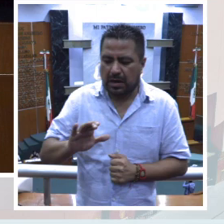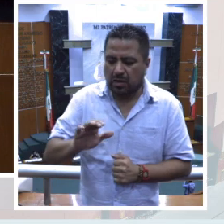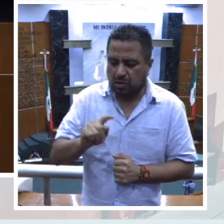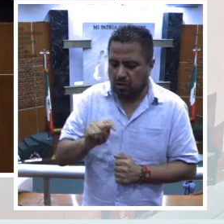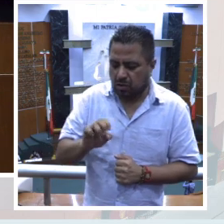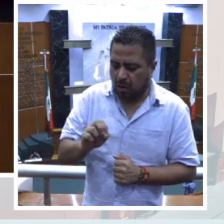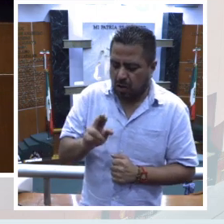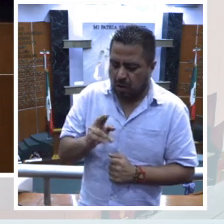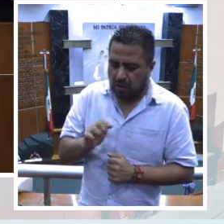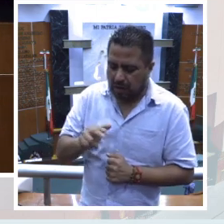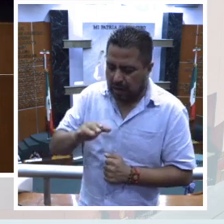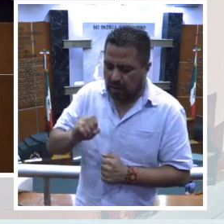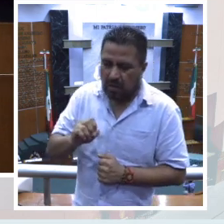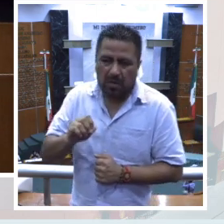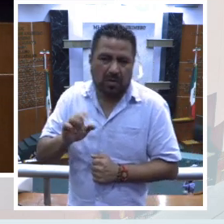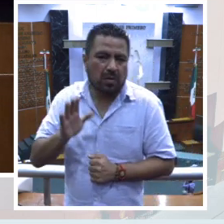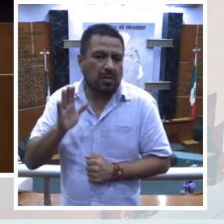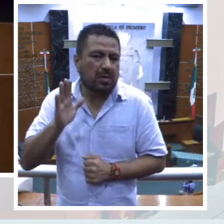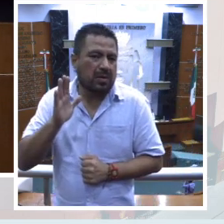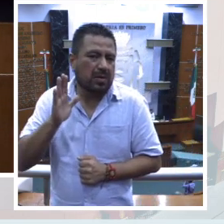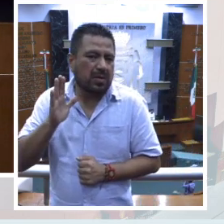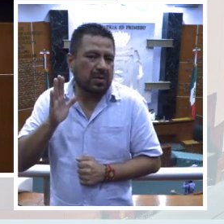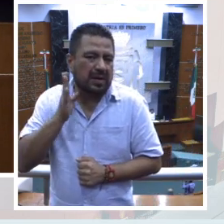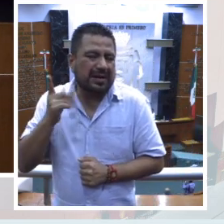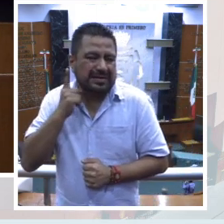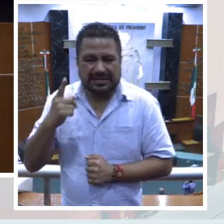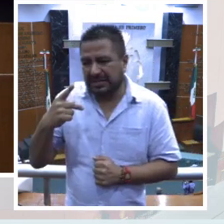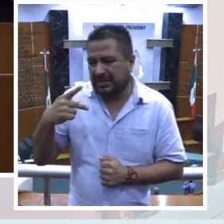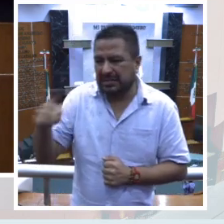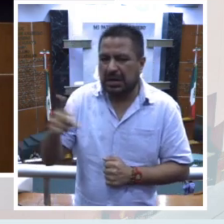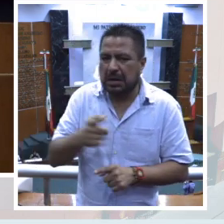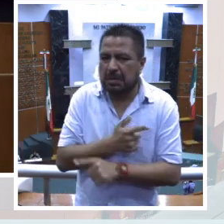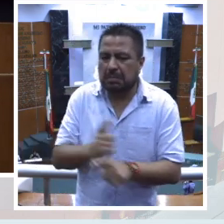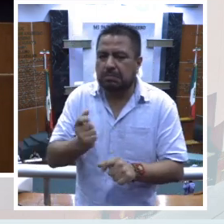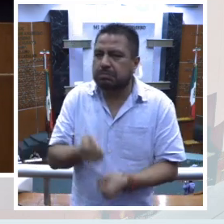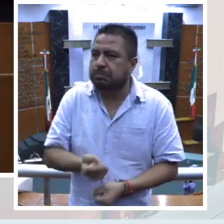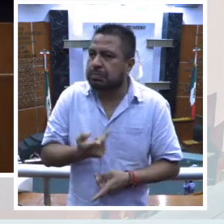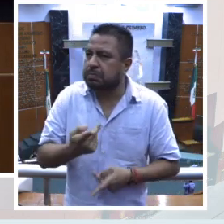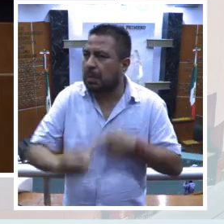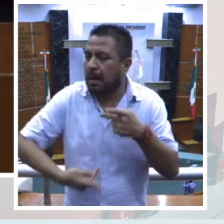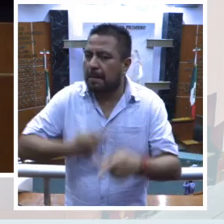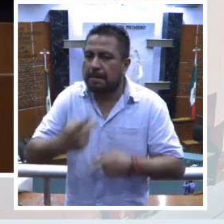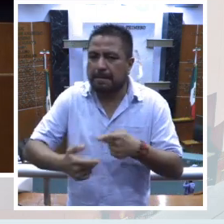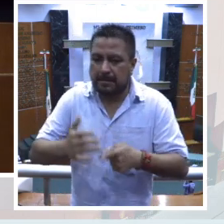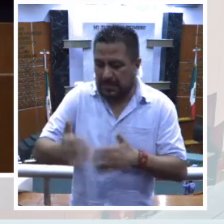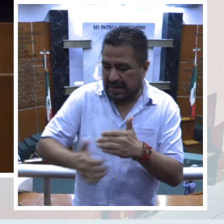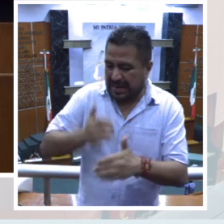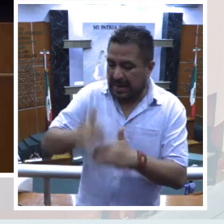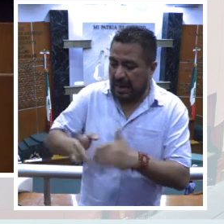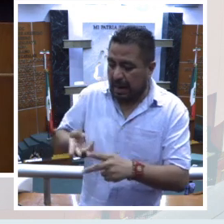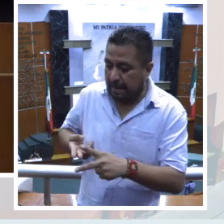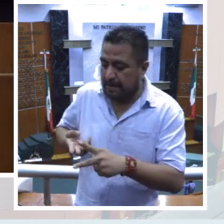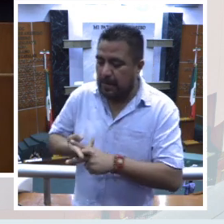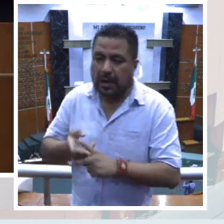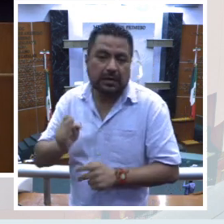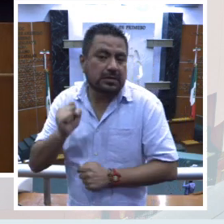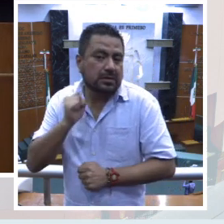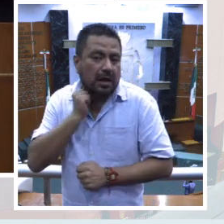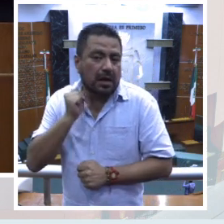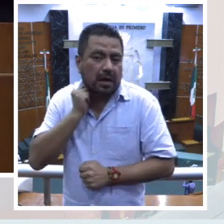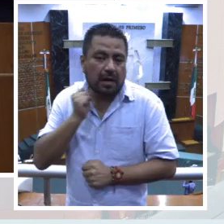a la soberanía del Congreso y a la libertad de expresión que culminó con el asesinato del senador